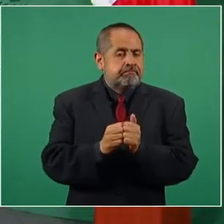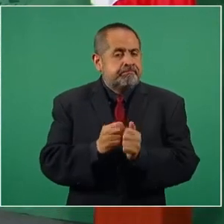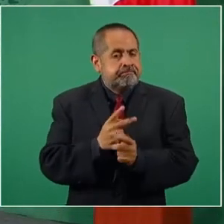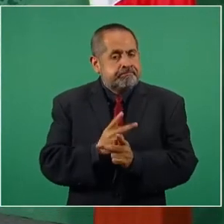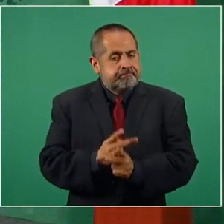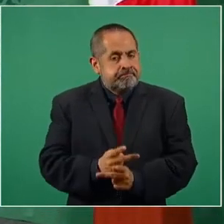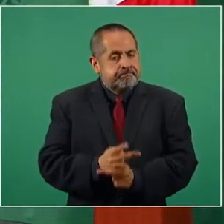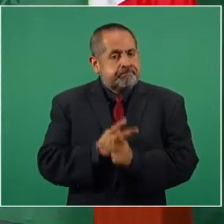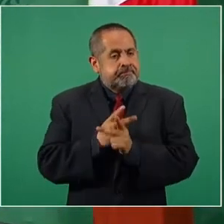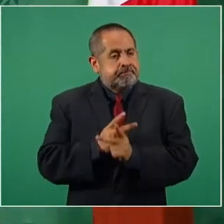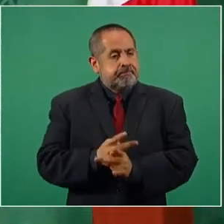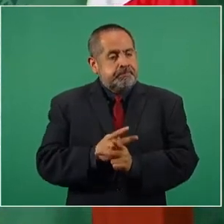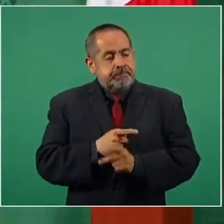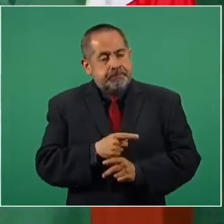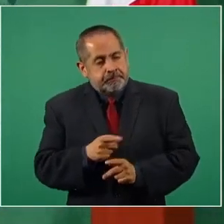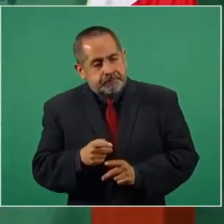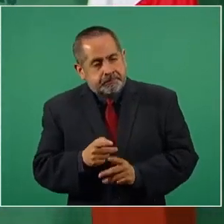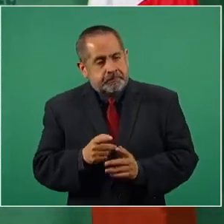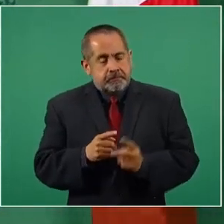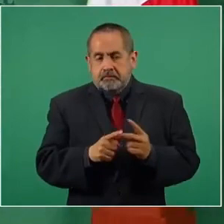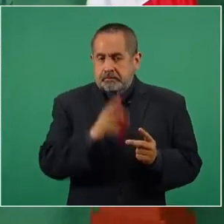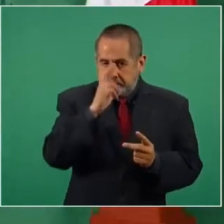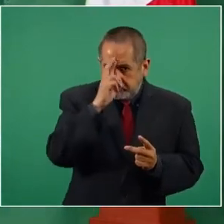paciencia, respeto